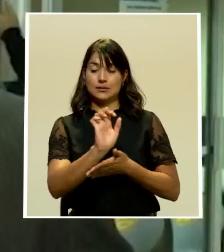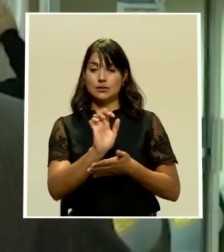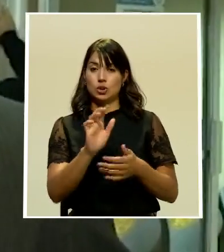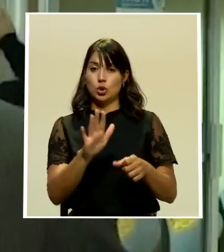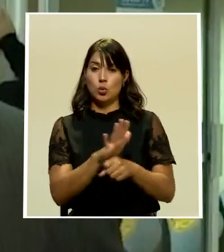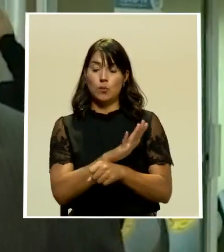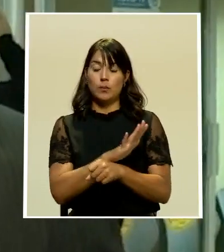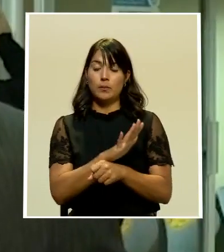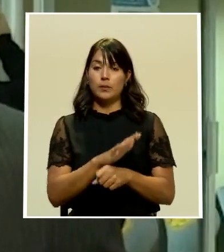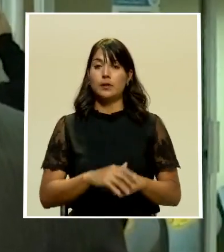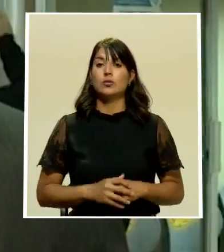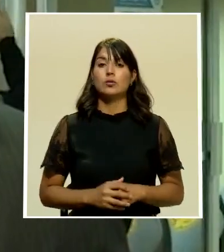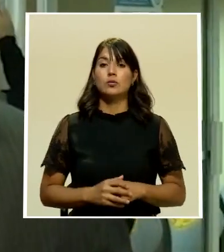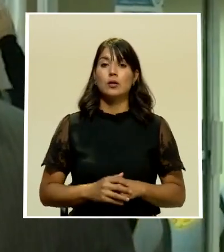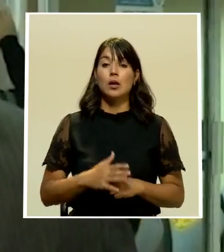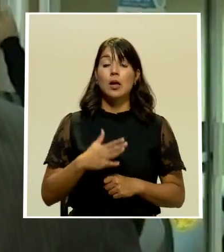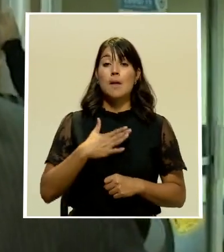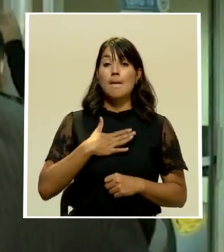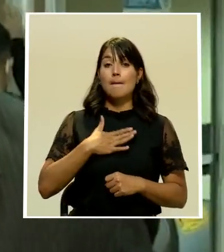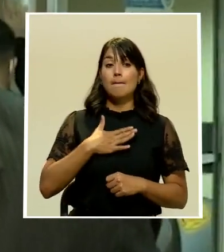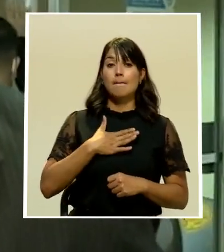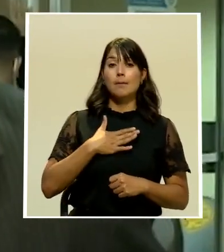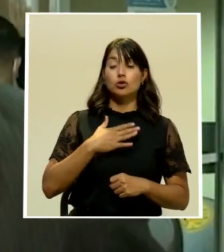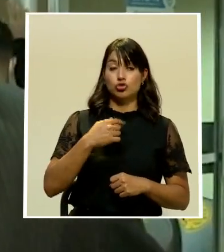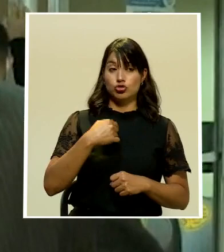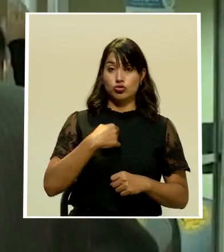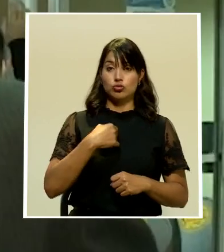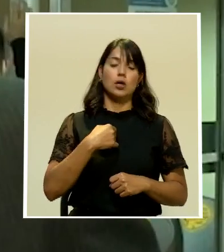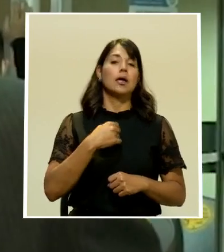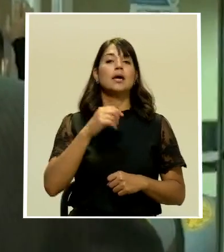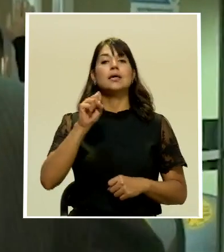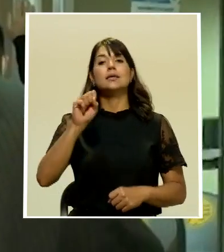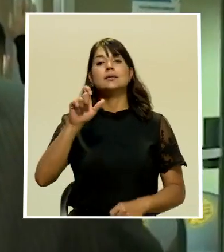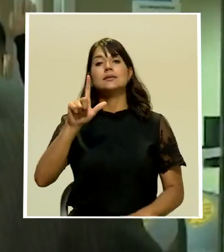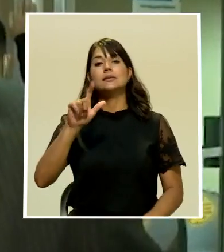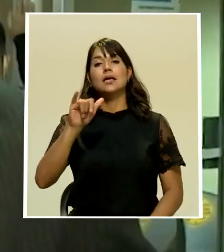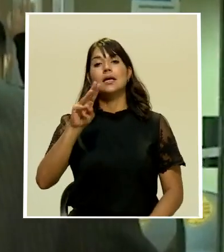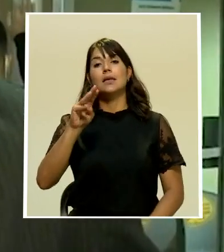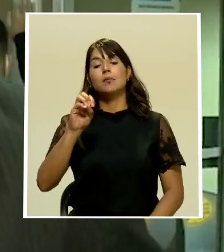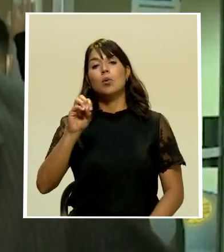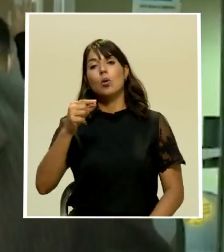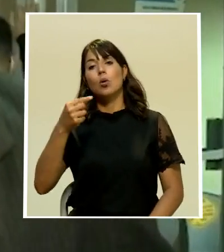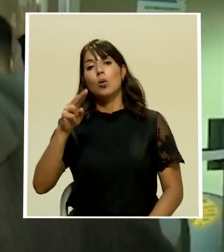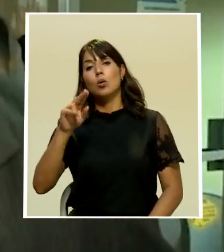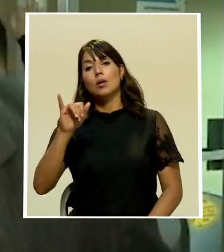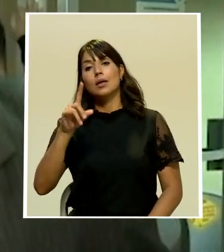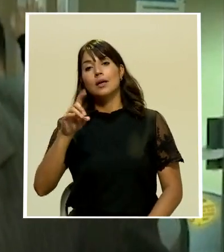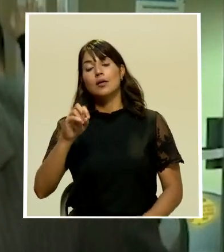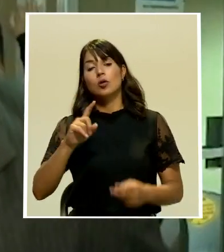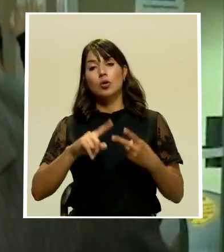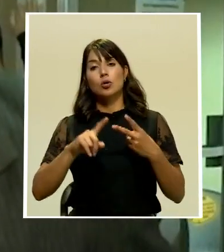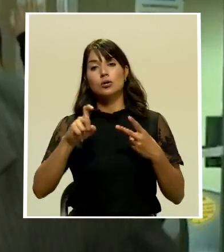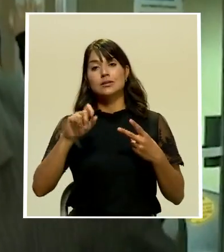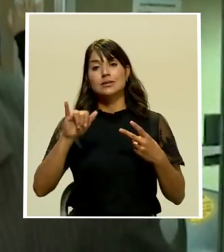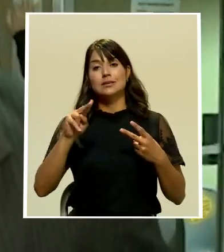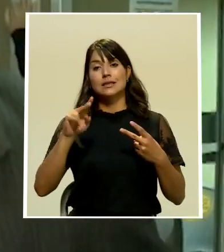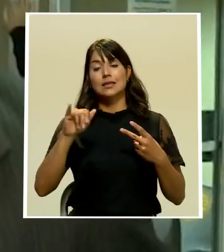los representados tanto del señor Célimo Guido como doña Zinia López este